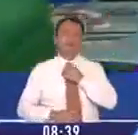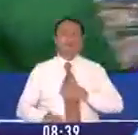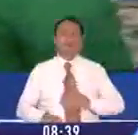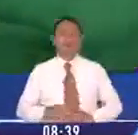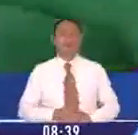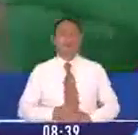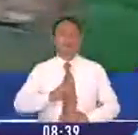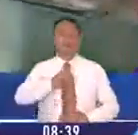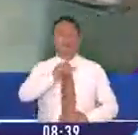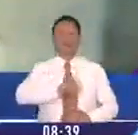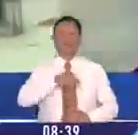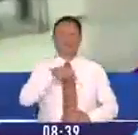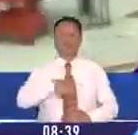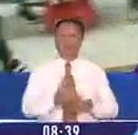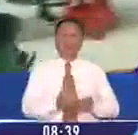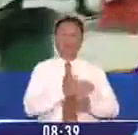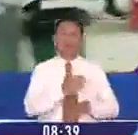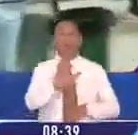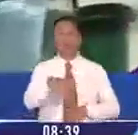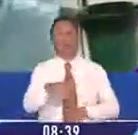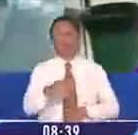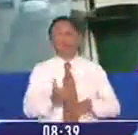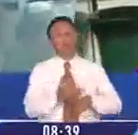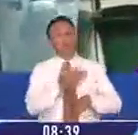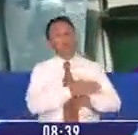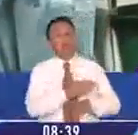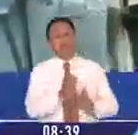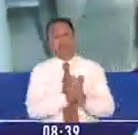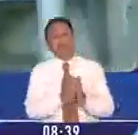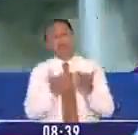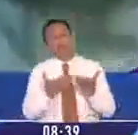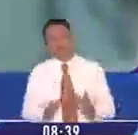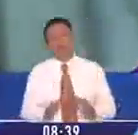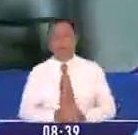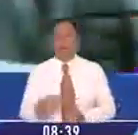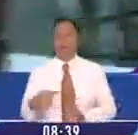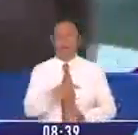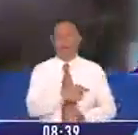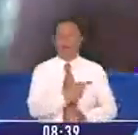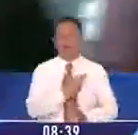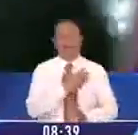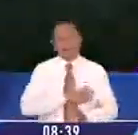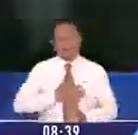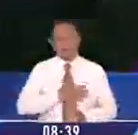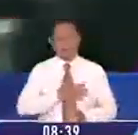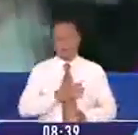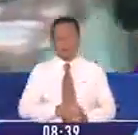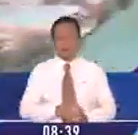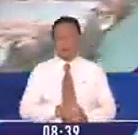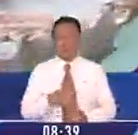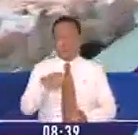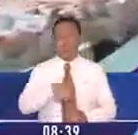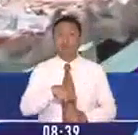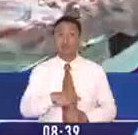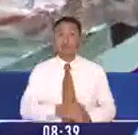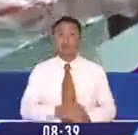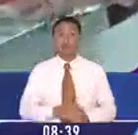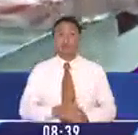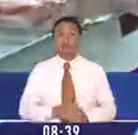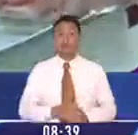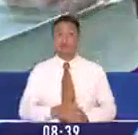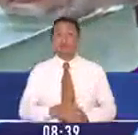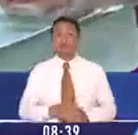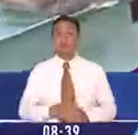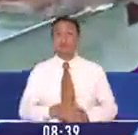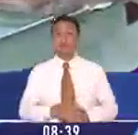los comerciantes habían exigido ya desde hace algún tiempo para que por favor se activen las actividades